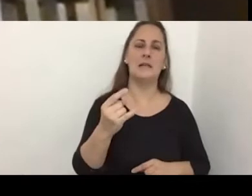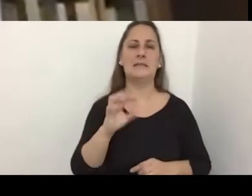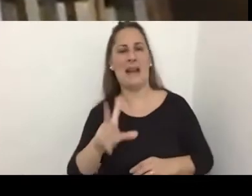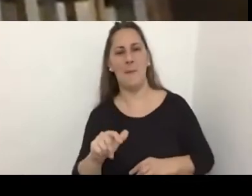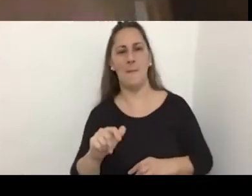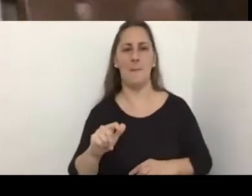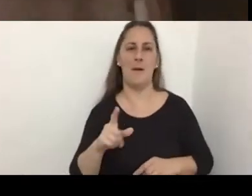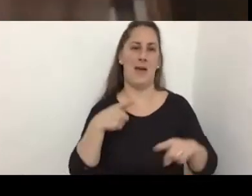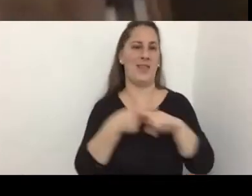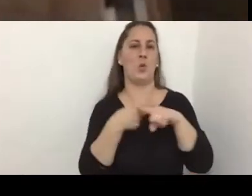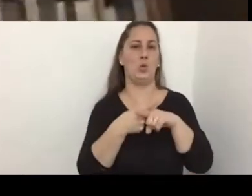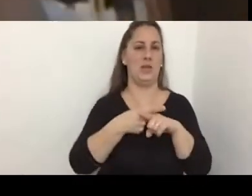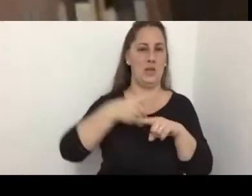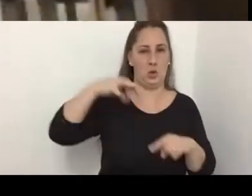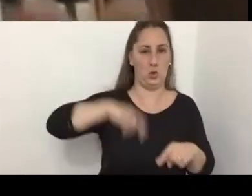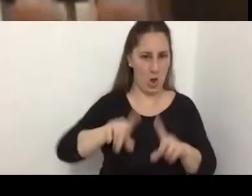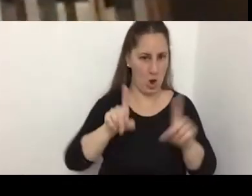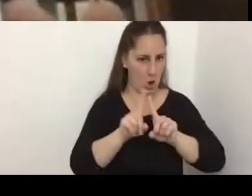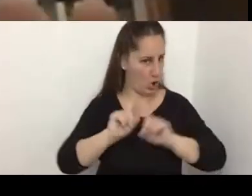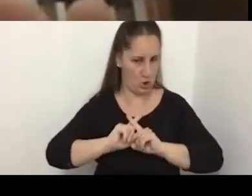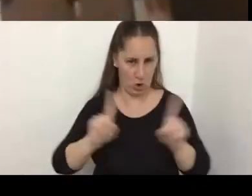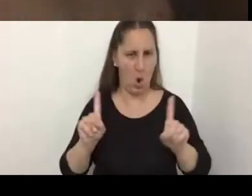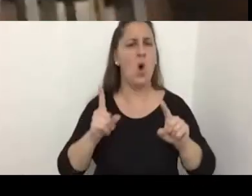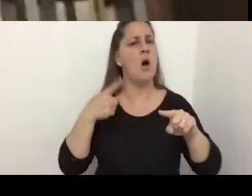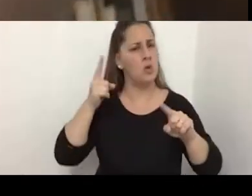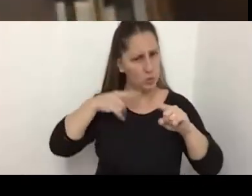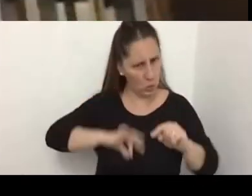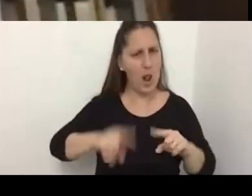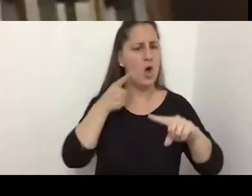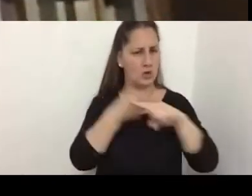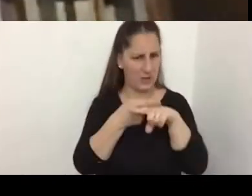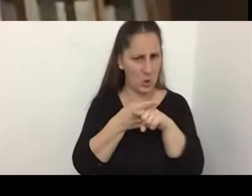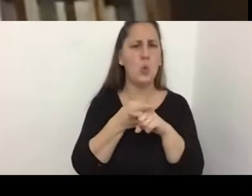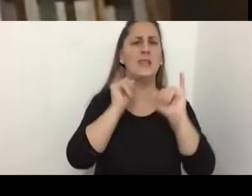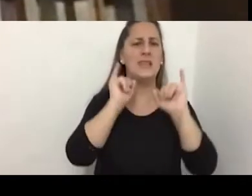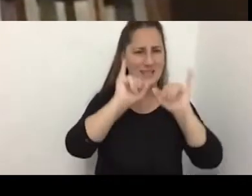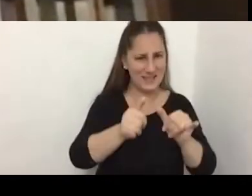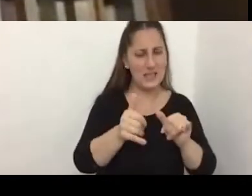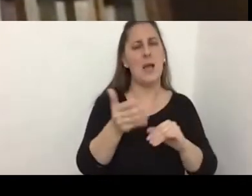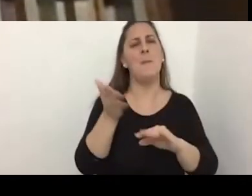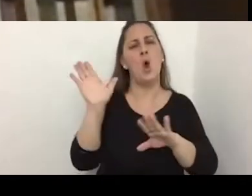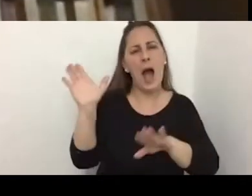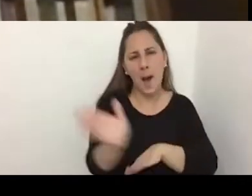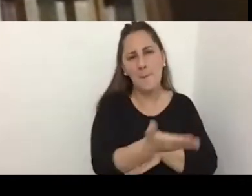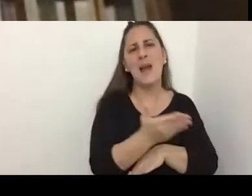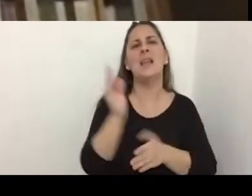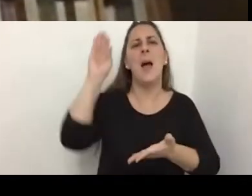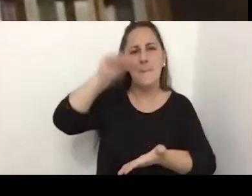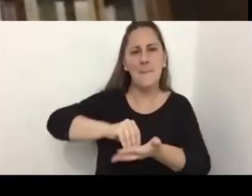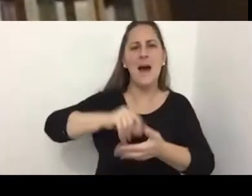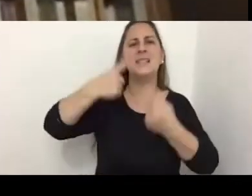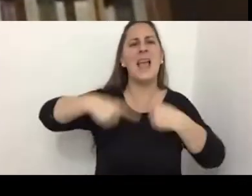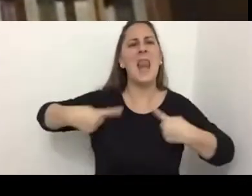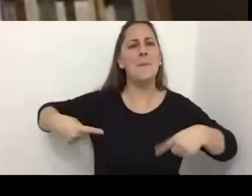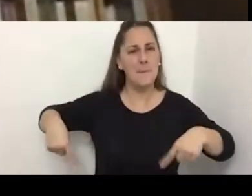discutamos salario. Al contrario, se discute el salario, pero además hay otros elementos para potenciar la distribución